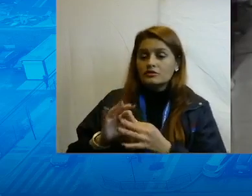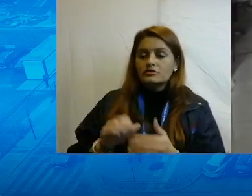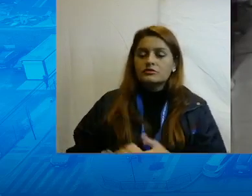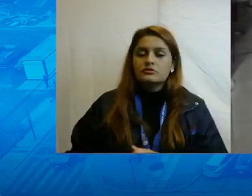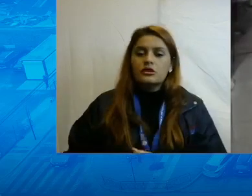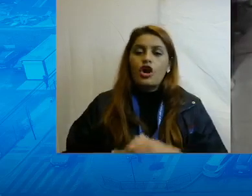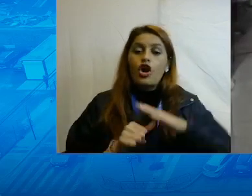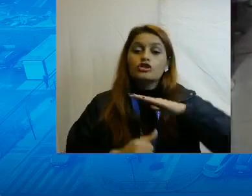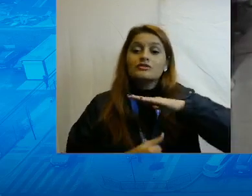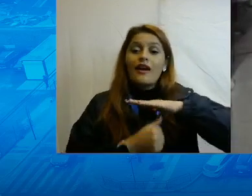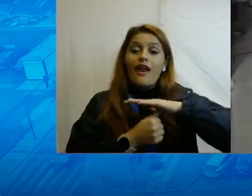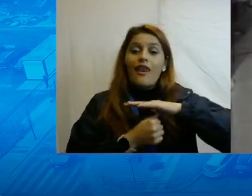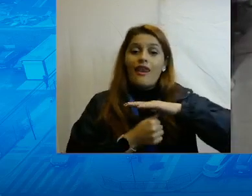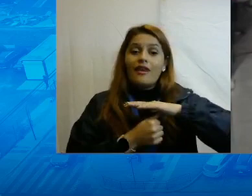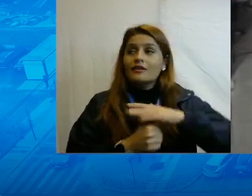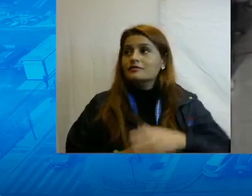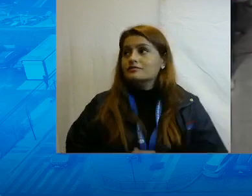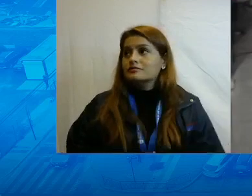Domínguez.